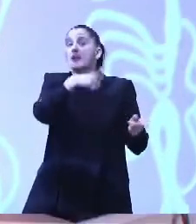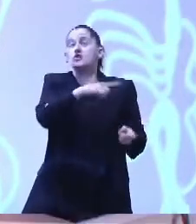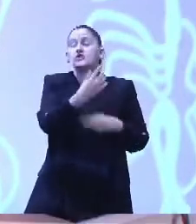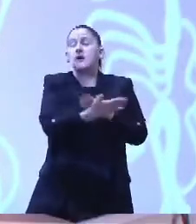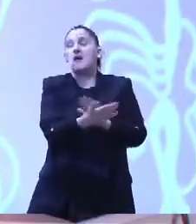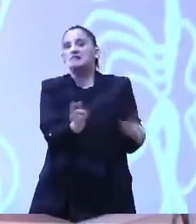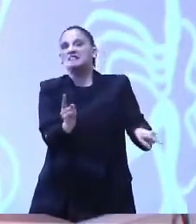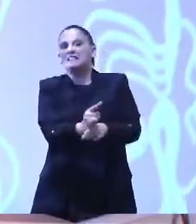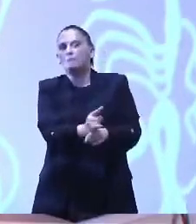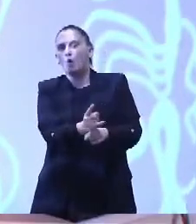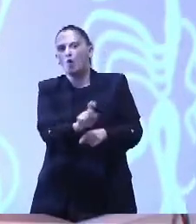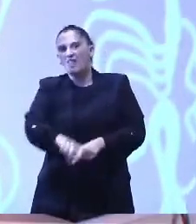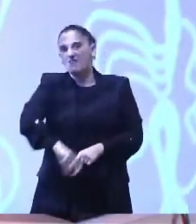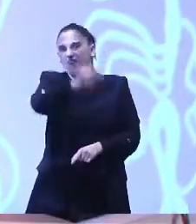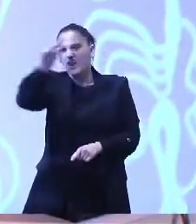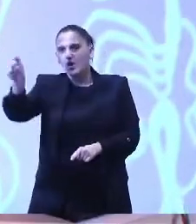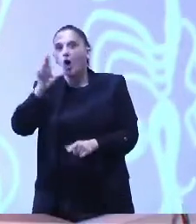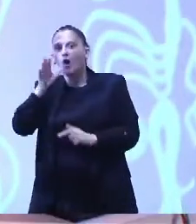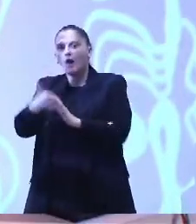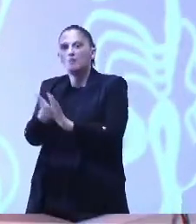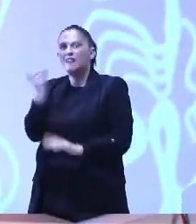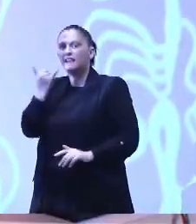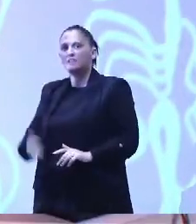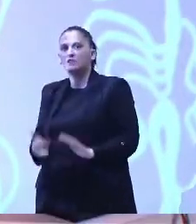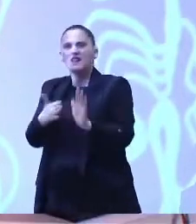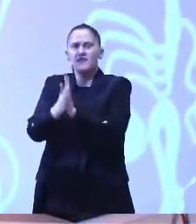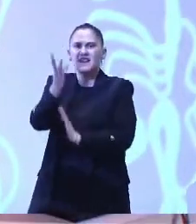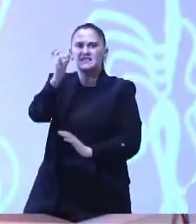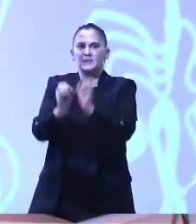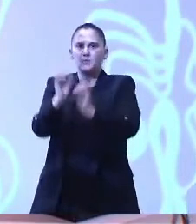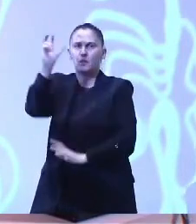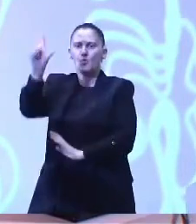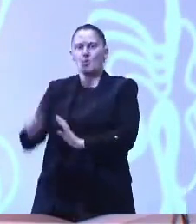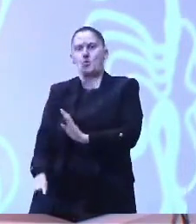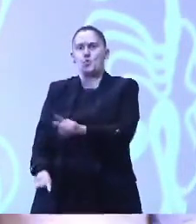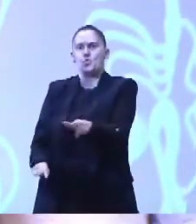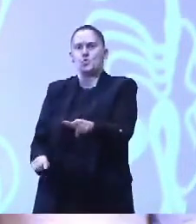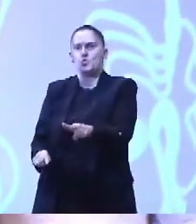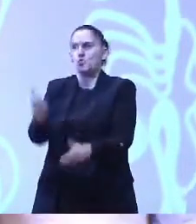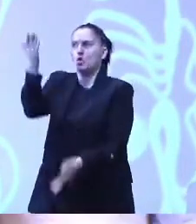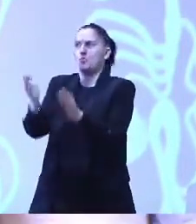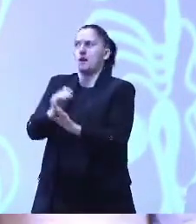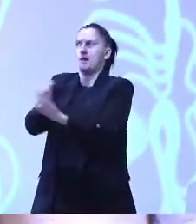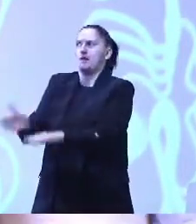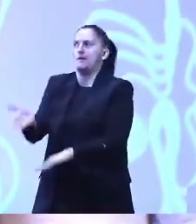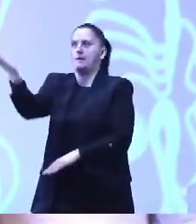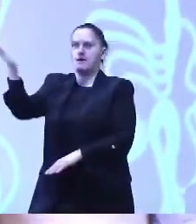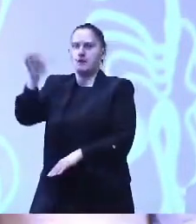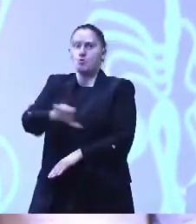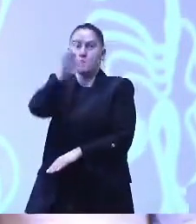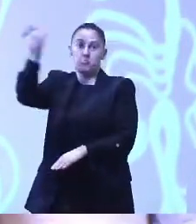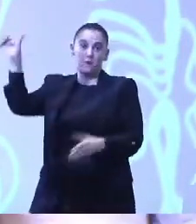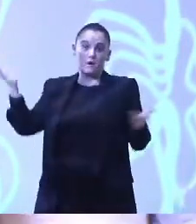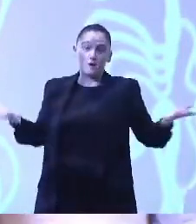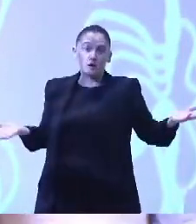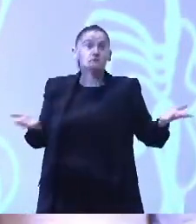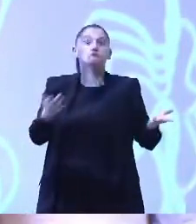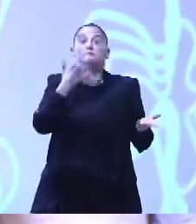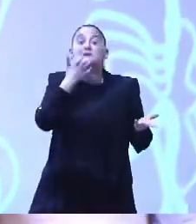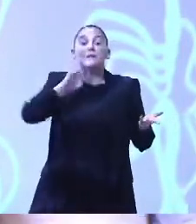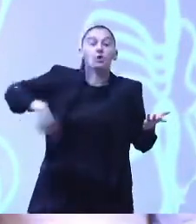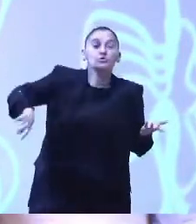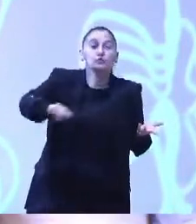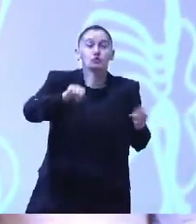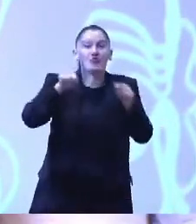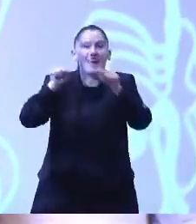ibérico, hoy tengamos una electricidad que es un 30% más barata que en el resto de Europa. Por tanto, si nosotros